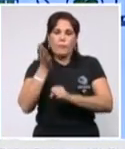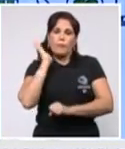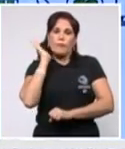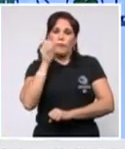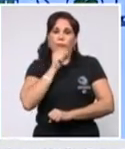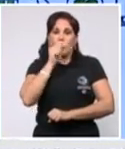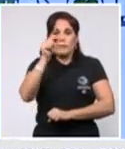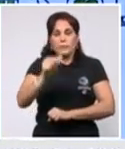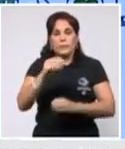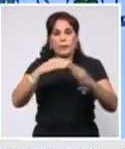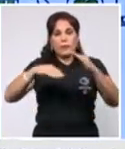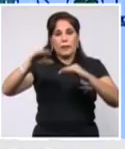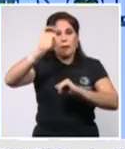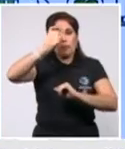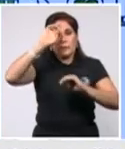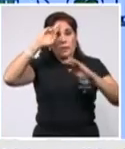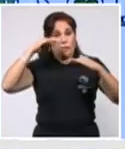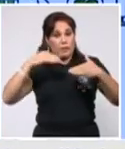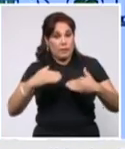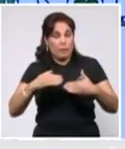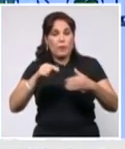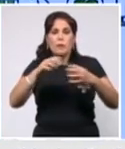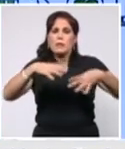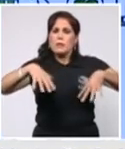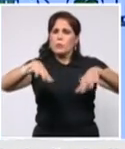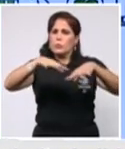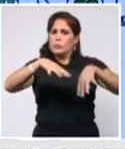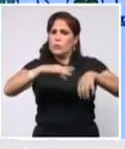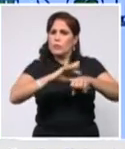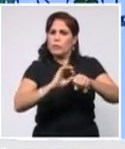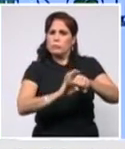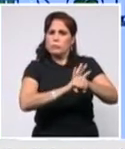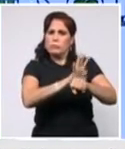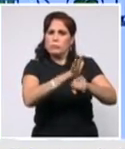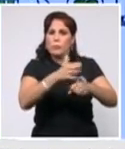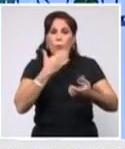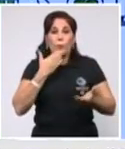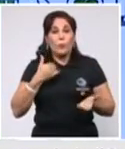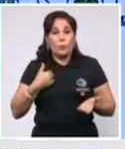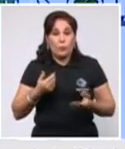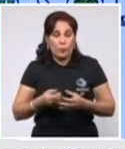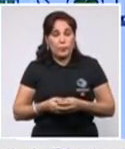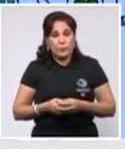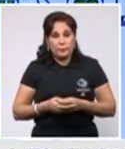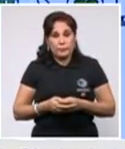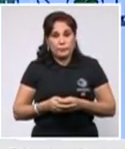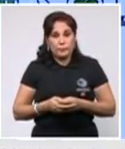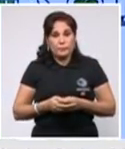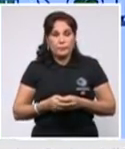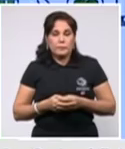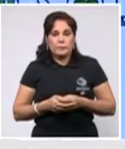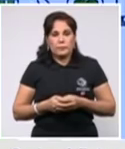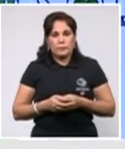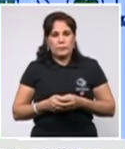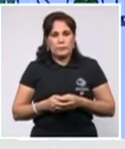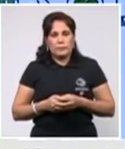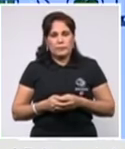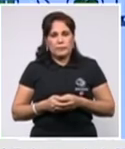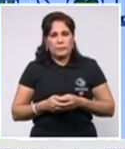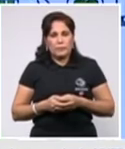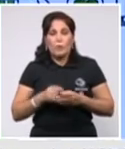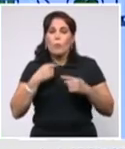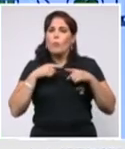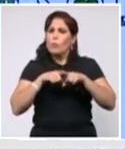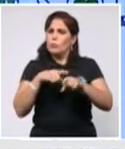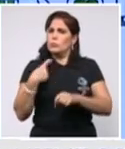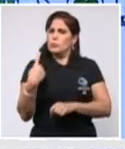del Ministerio de Salud Pública sobre la actualización de la situación epidemiológica del país frente a la COVID-19. Nos acompaña, como